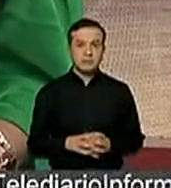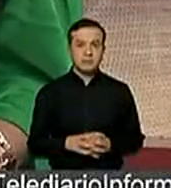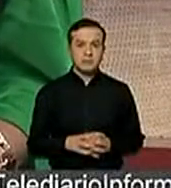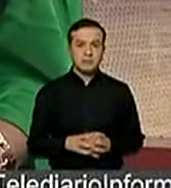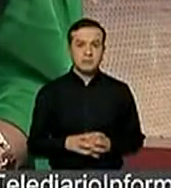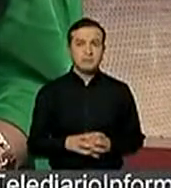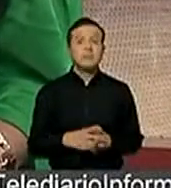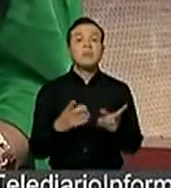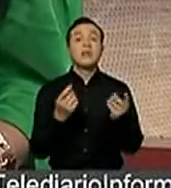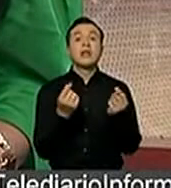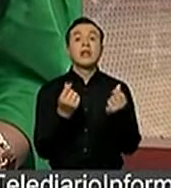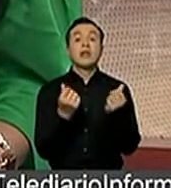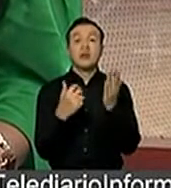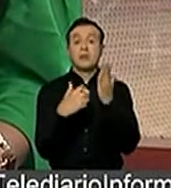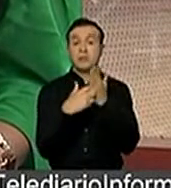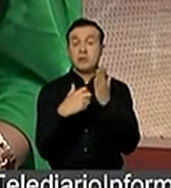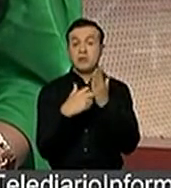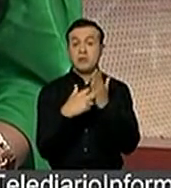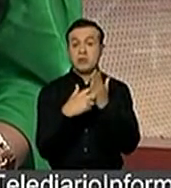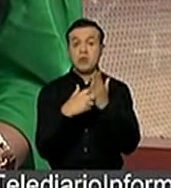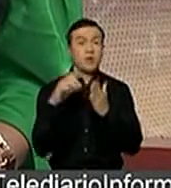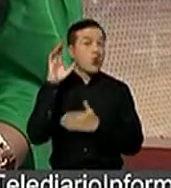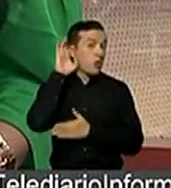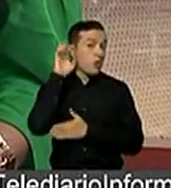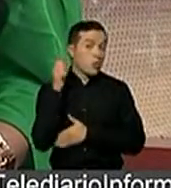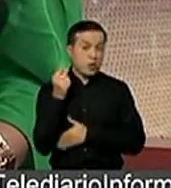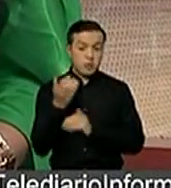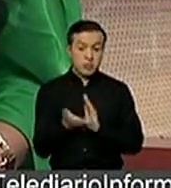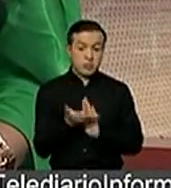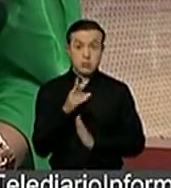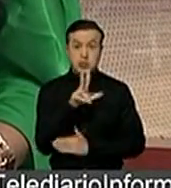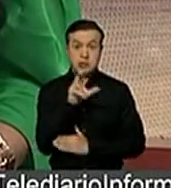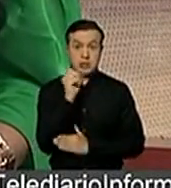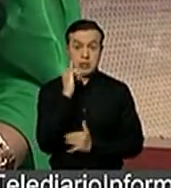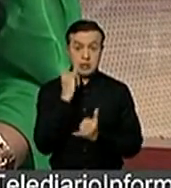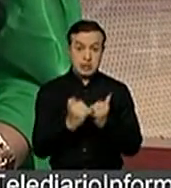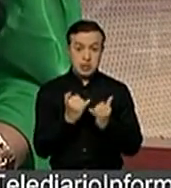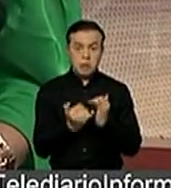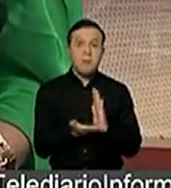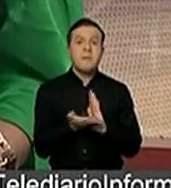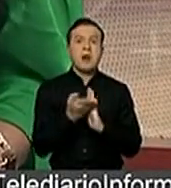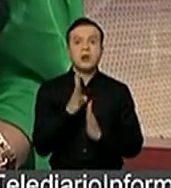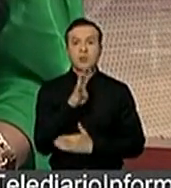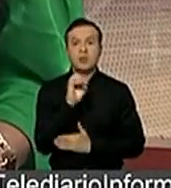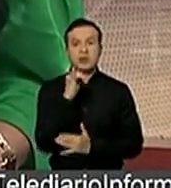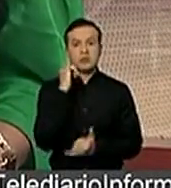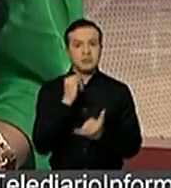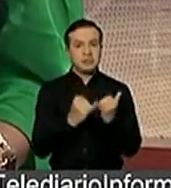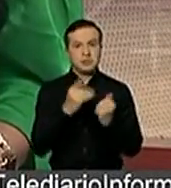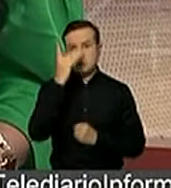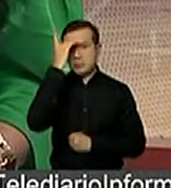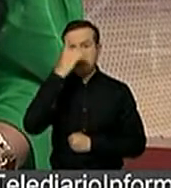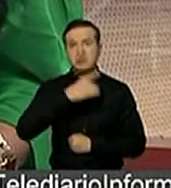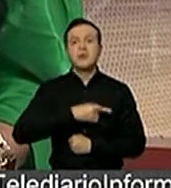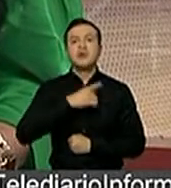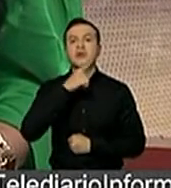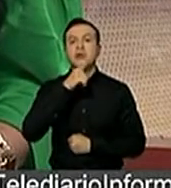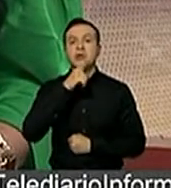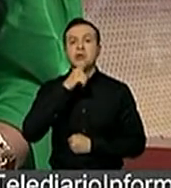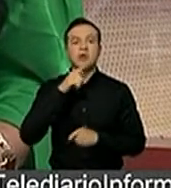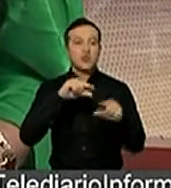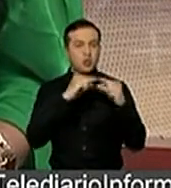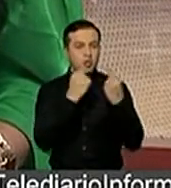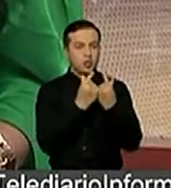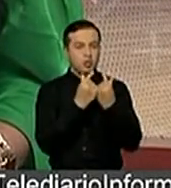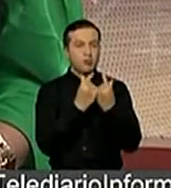La tarifa del bus urbano en la ciudad de Cuenca se incrementó de 30 a 40 centavos de dólar. La decisión fue tomada por la Cámara de